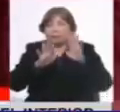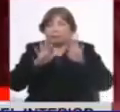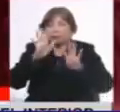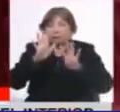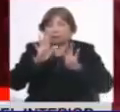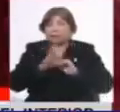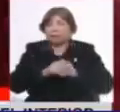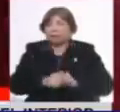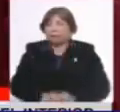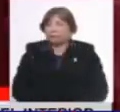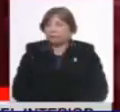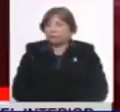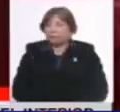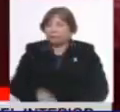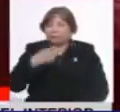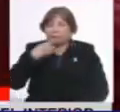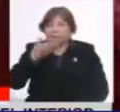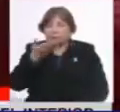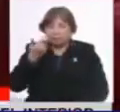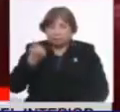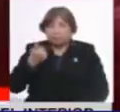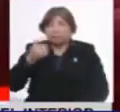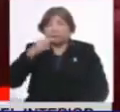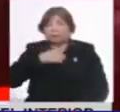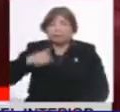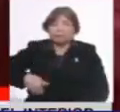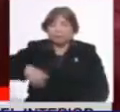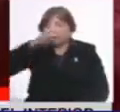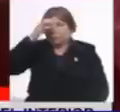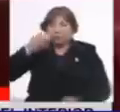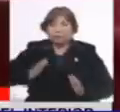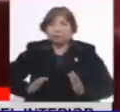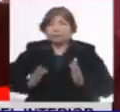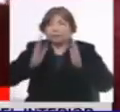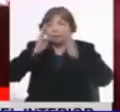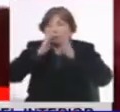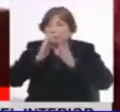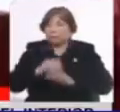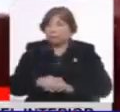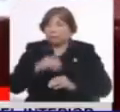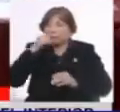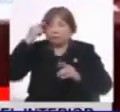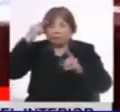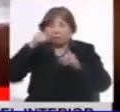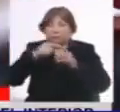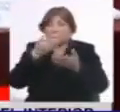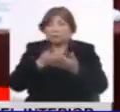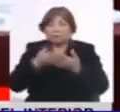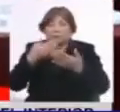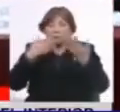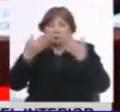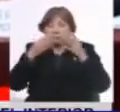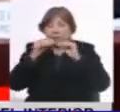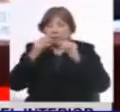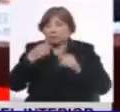19 fui convocado por el señor presidente a Palacio de Gobierno a fin de que quería conversar